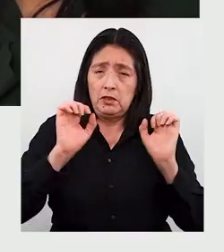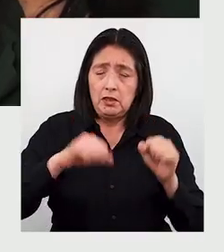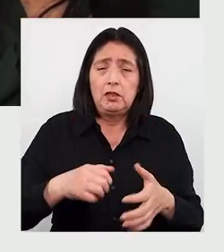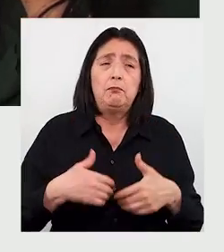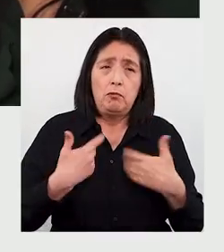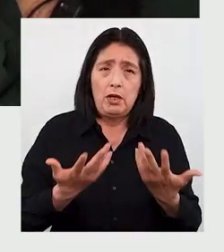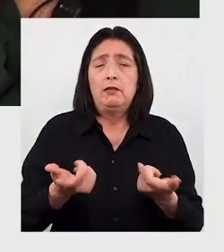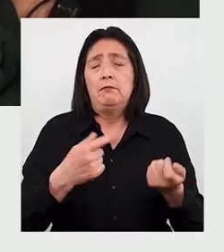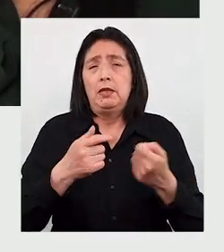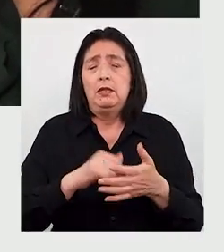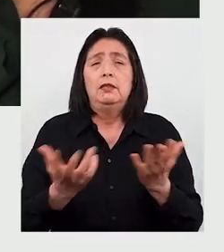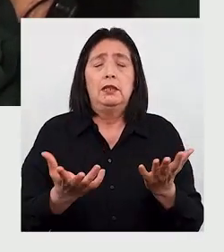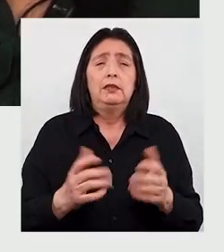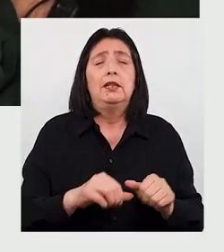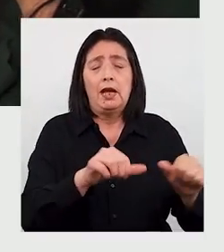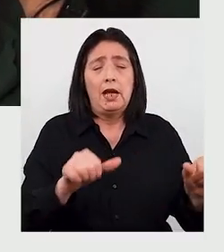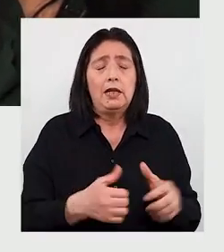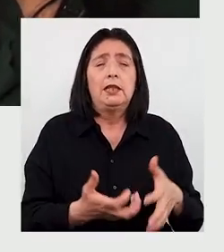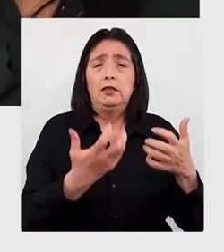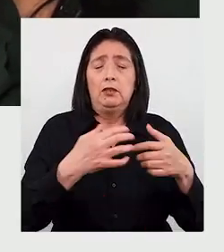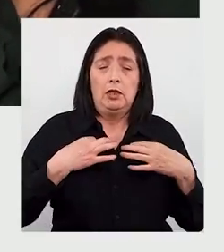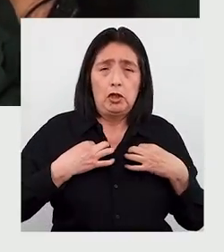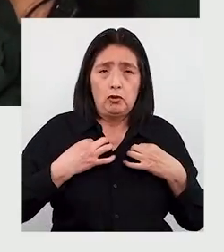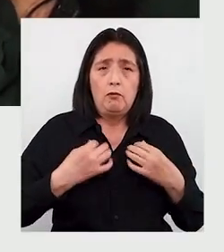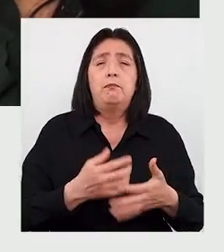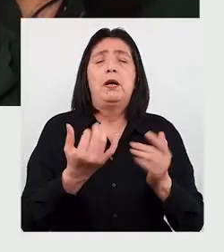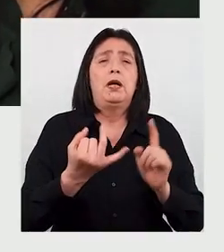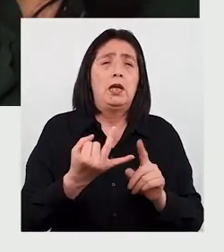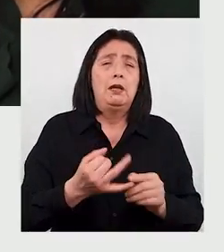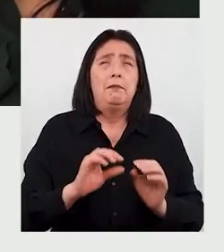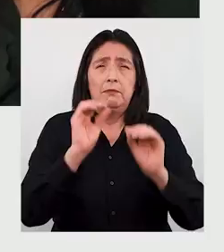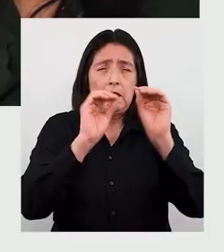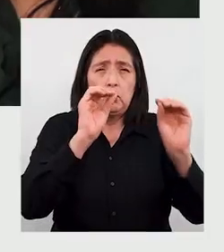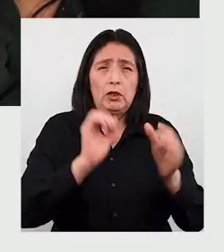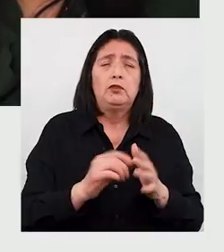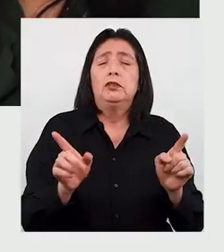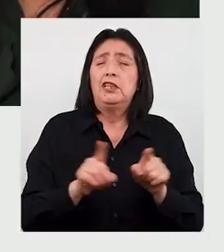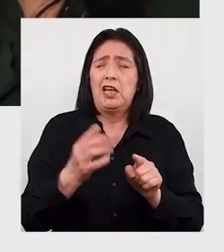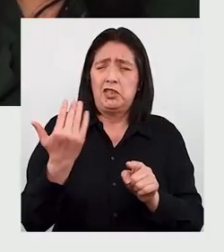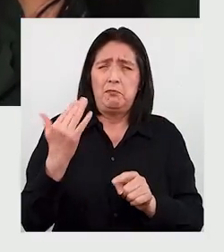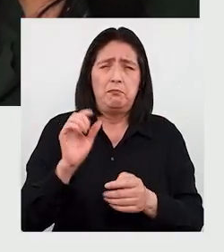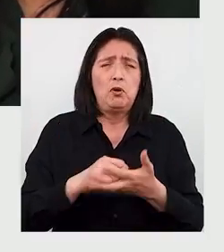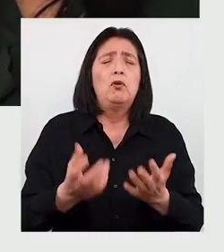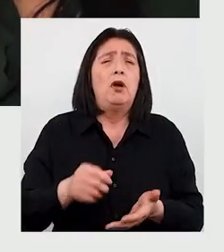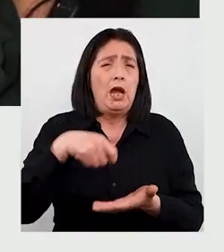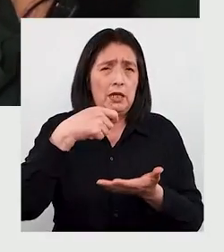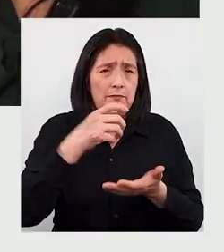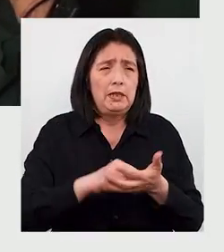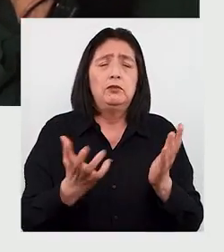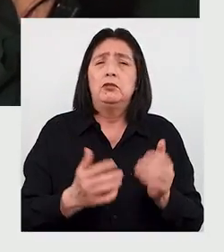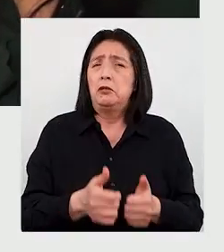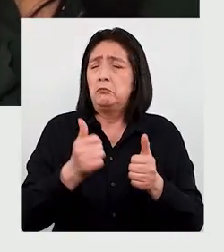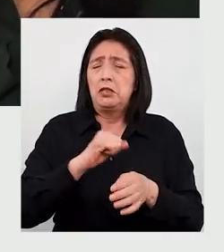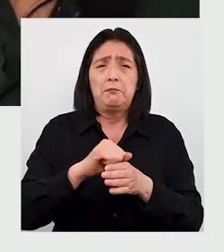potencial exportador de los sectores industria de la vestimenta, artículos de decoración y recientemente alimentos,